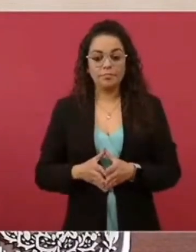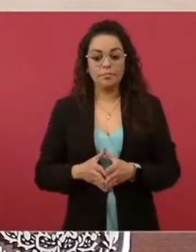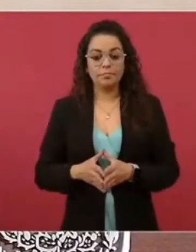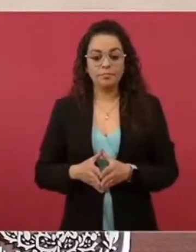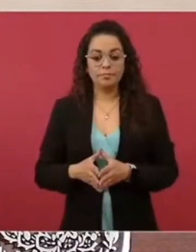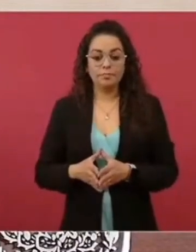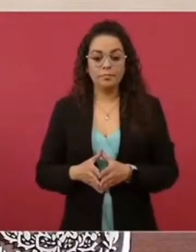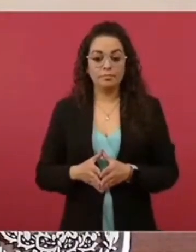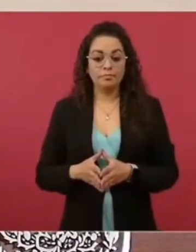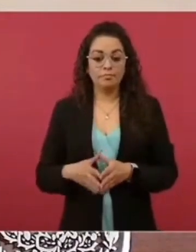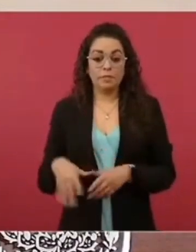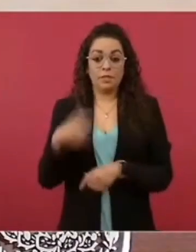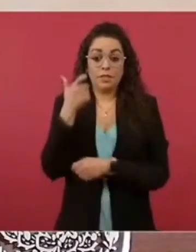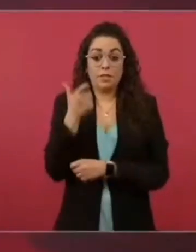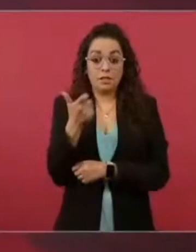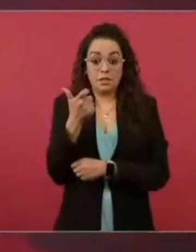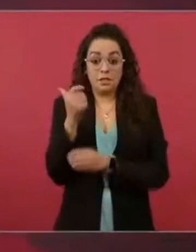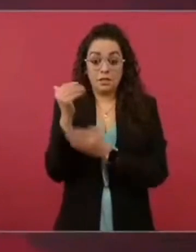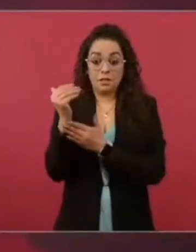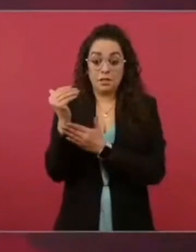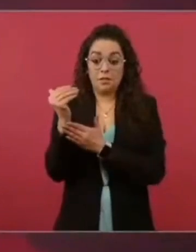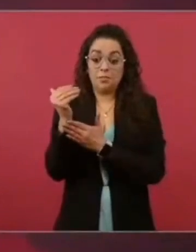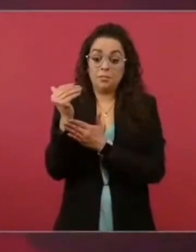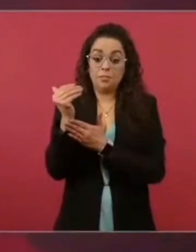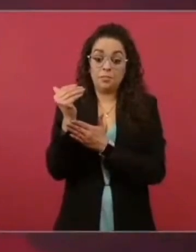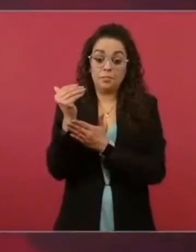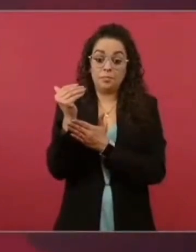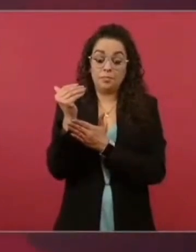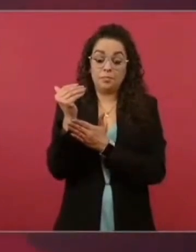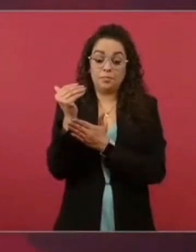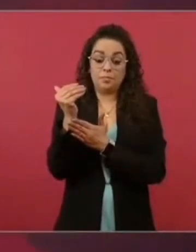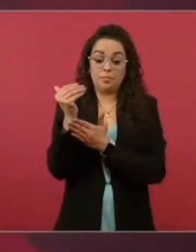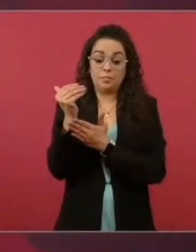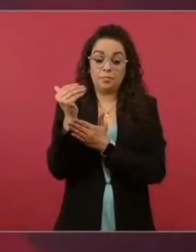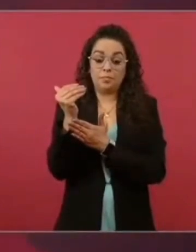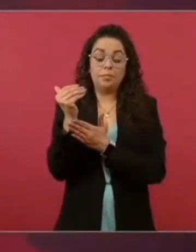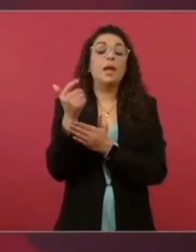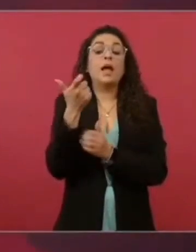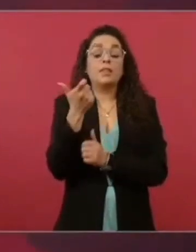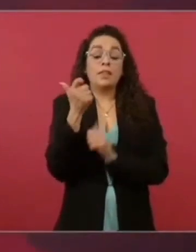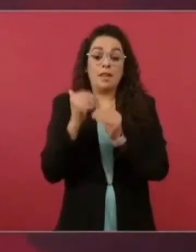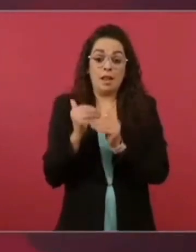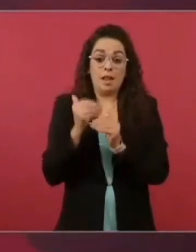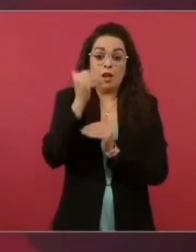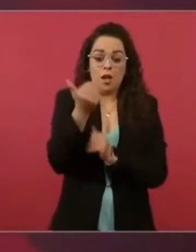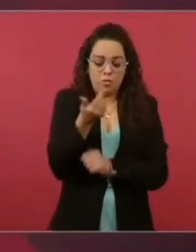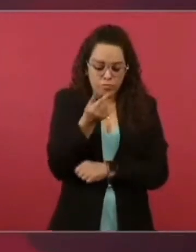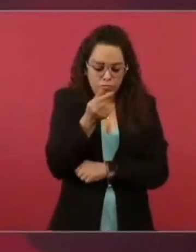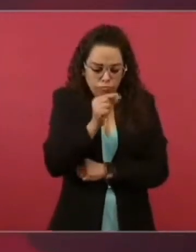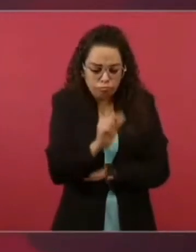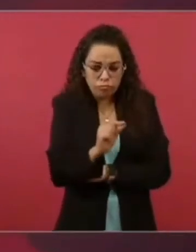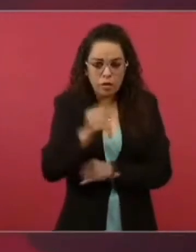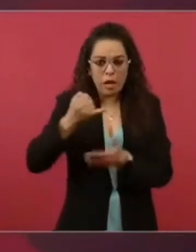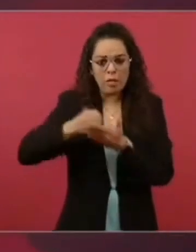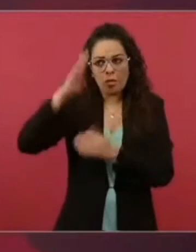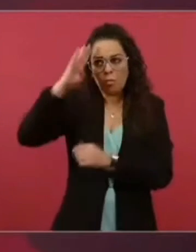era menos que la inflación. Por eso, durante todo el periodo